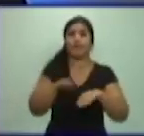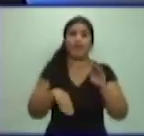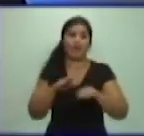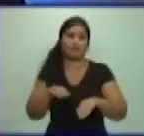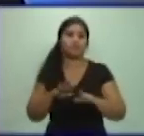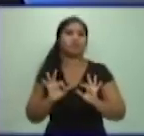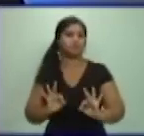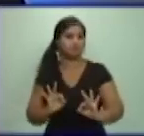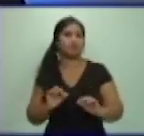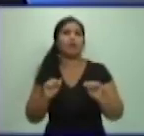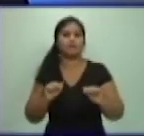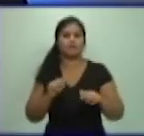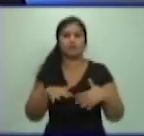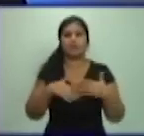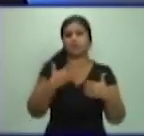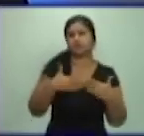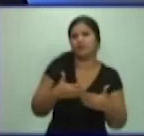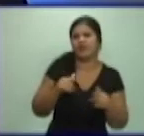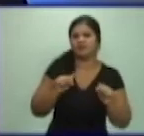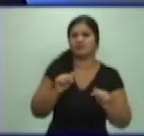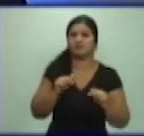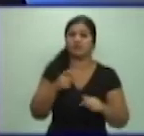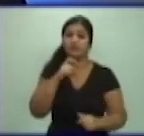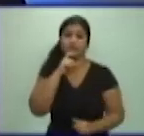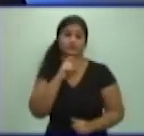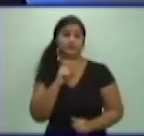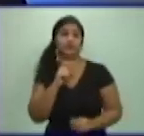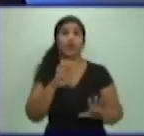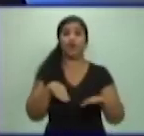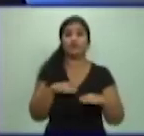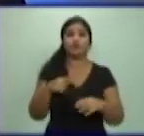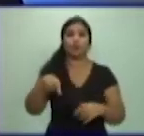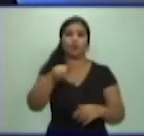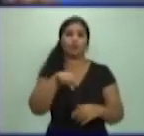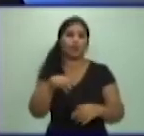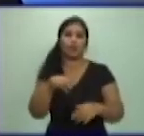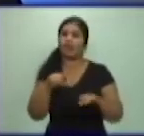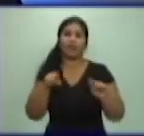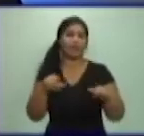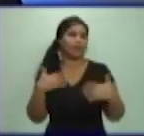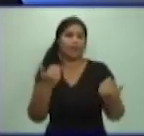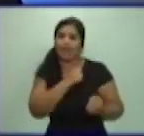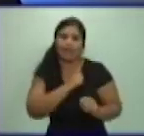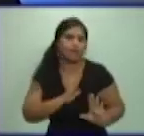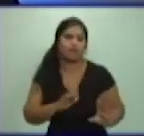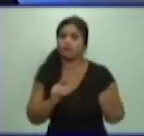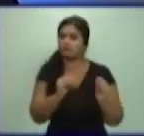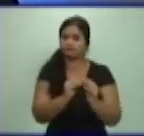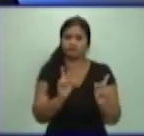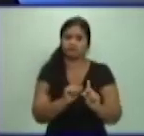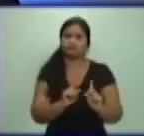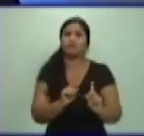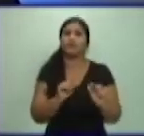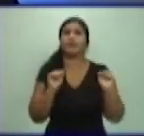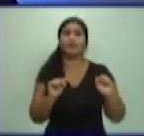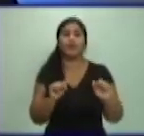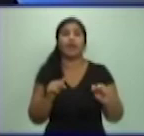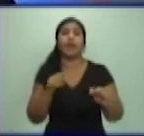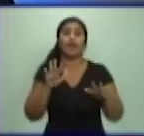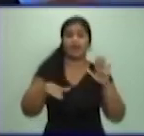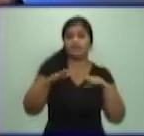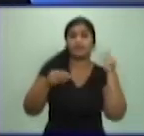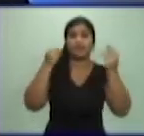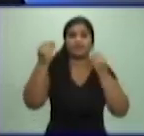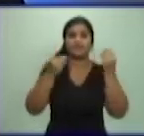que son un problema de estilo, a veces hay signos opcionales, pero usted no puede guiarse porque la pausa es larga o porque la pausa es corta,